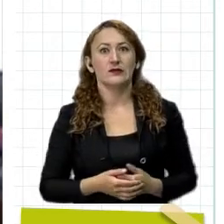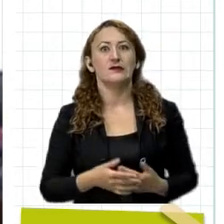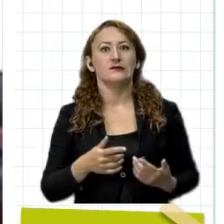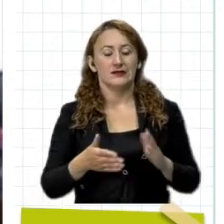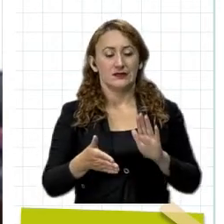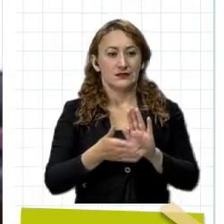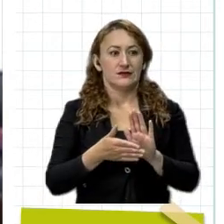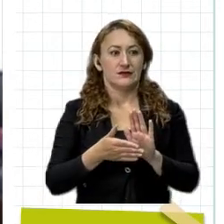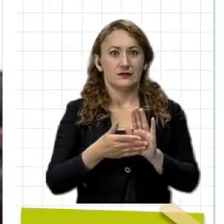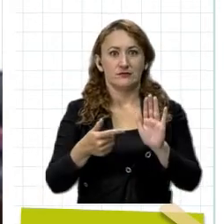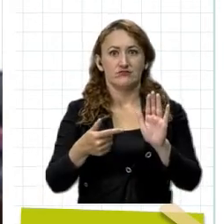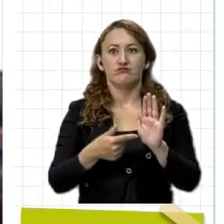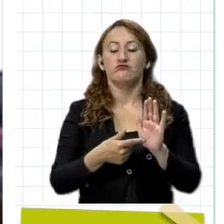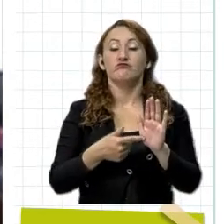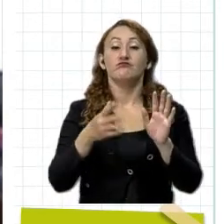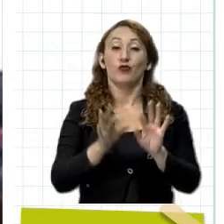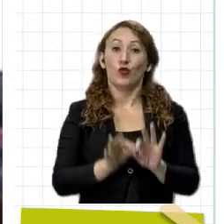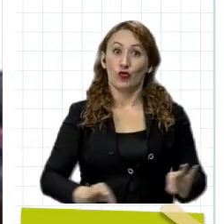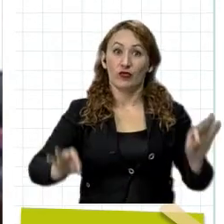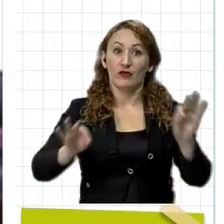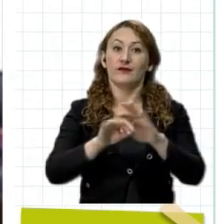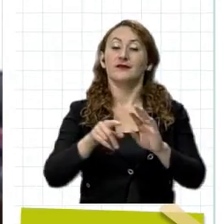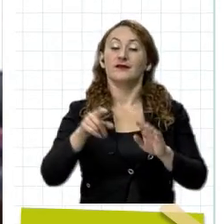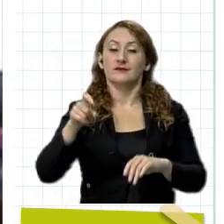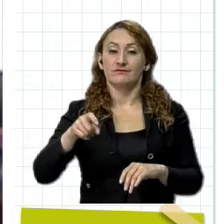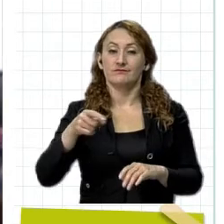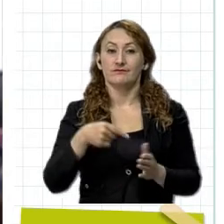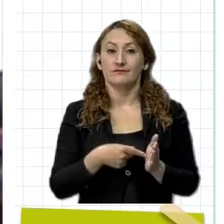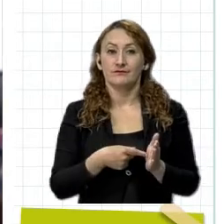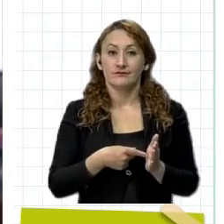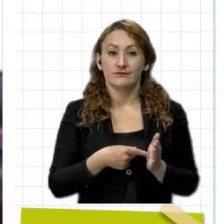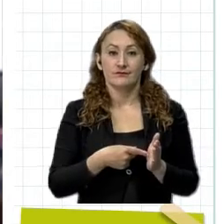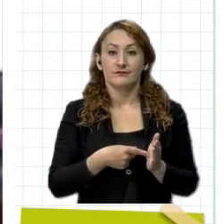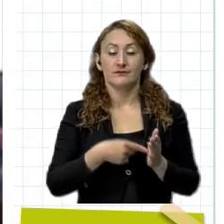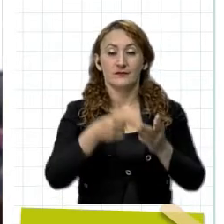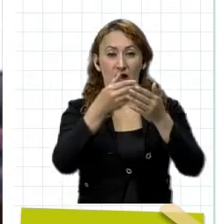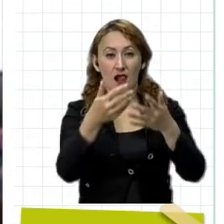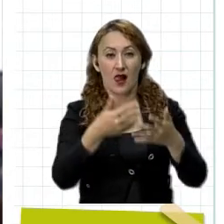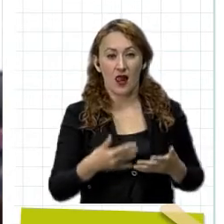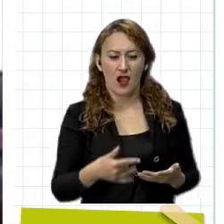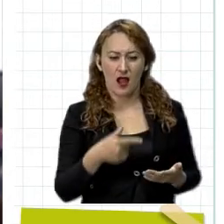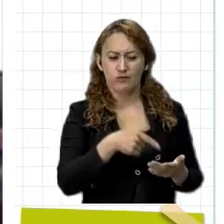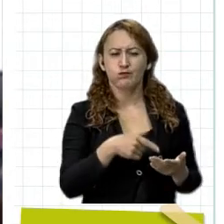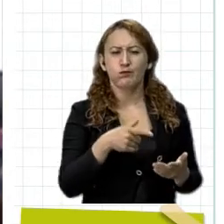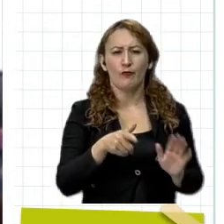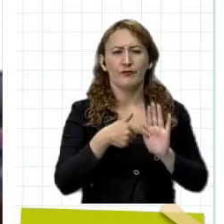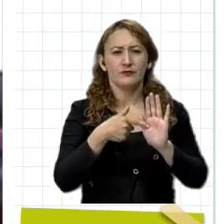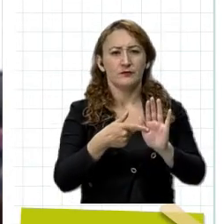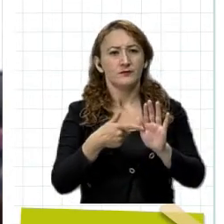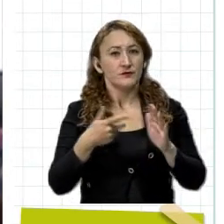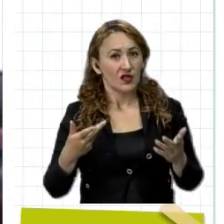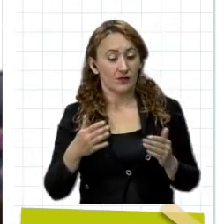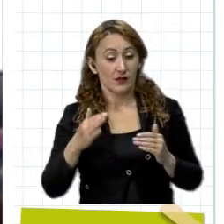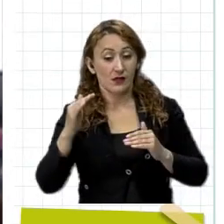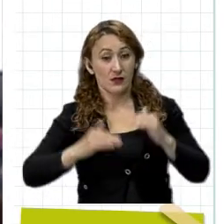la importancia de este requerimiento. En este texto, ellas señalan que además de las desigualdades sociales que